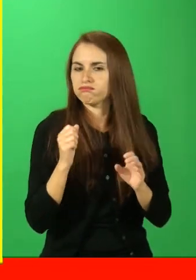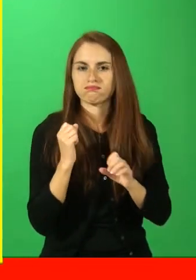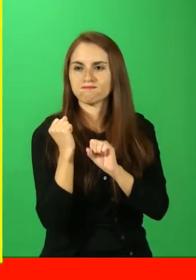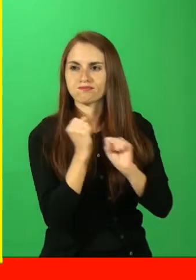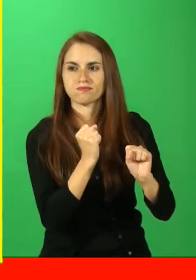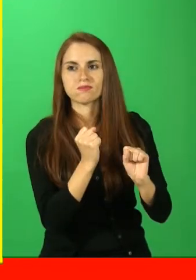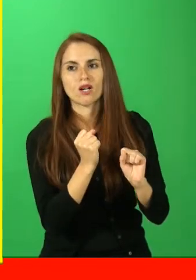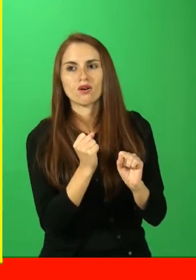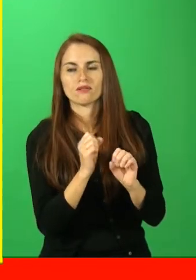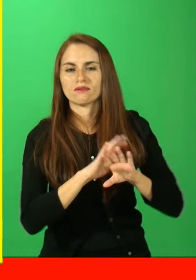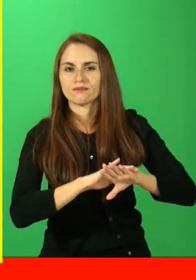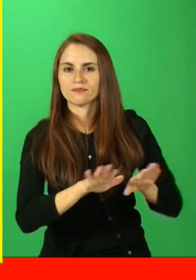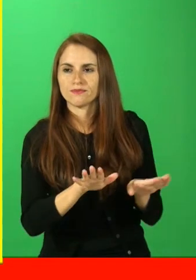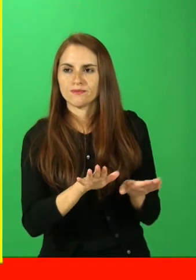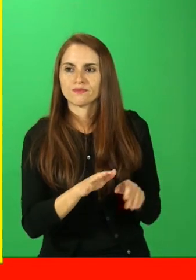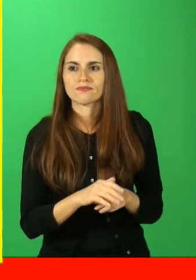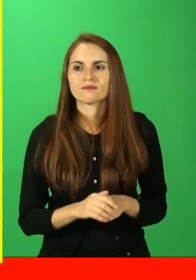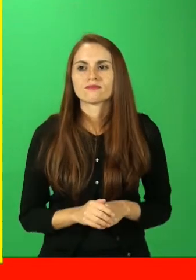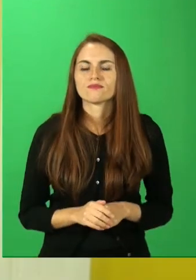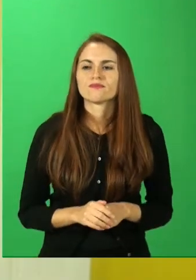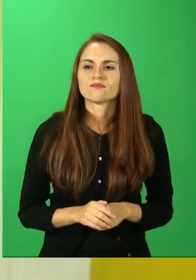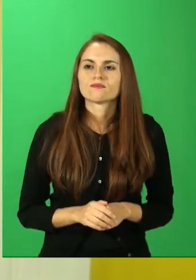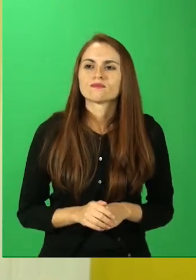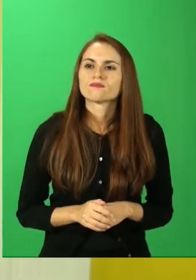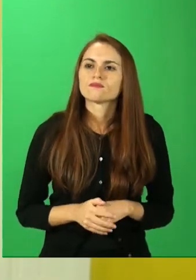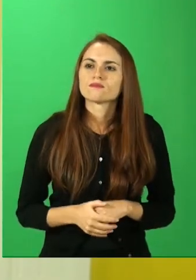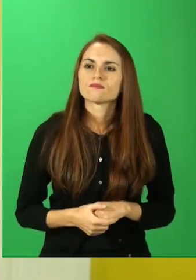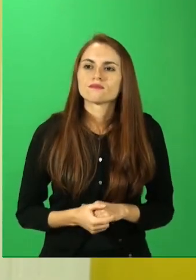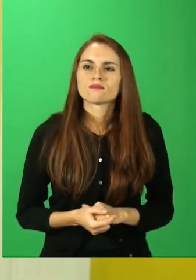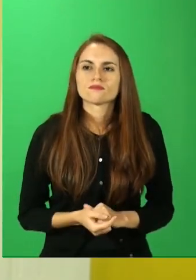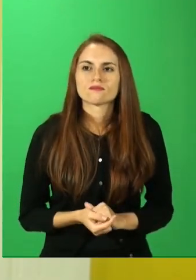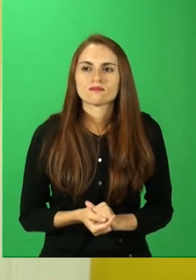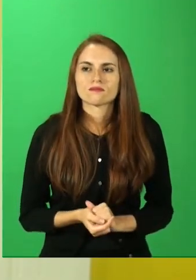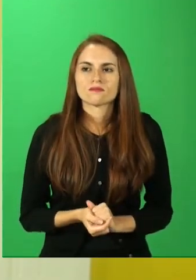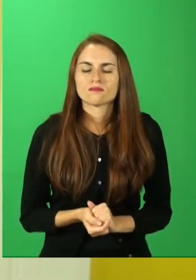burocrático para beneficio de ellos.